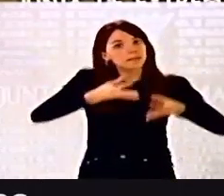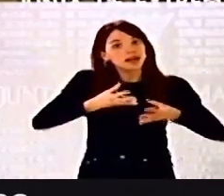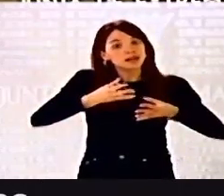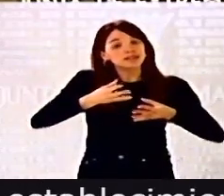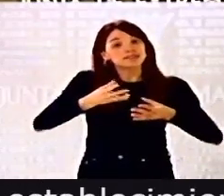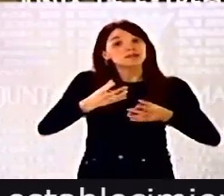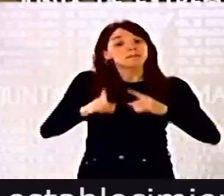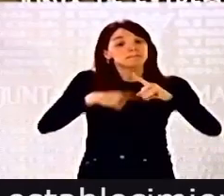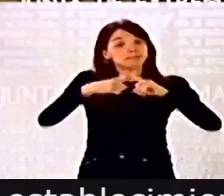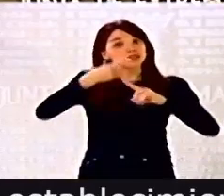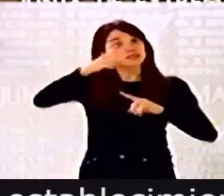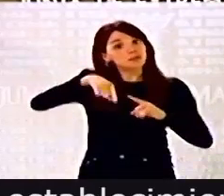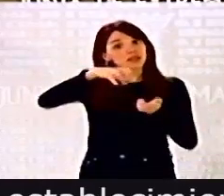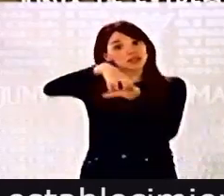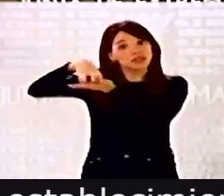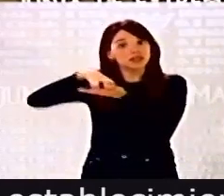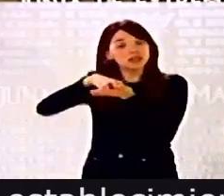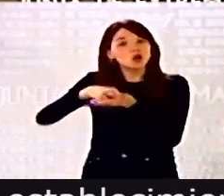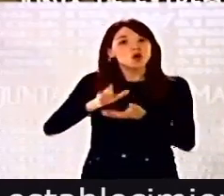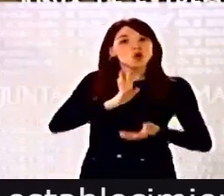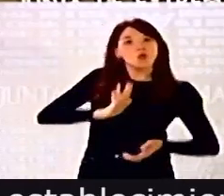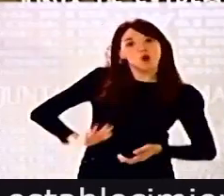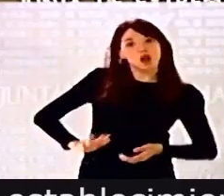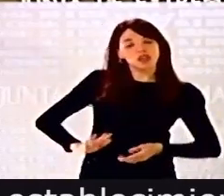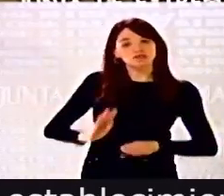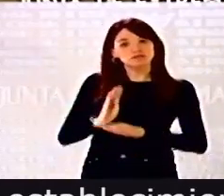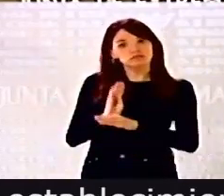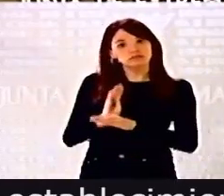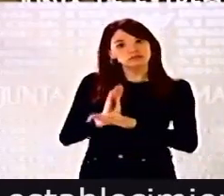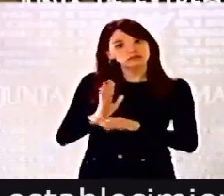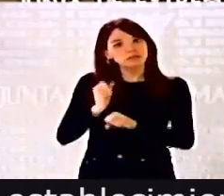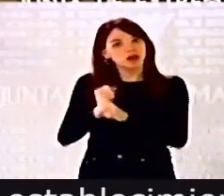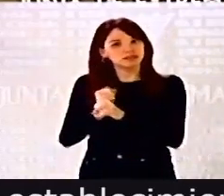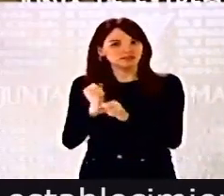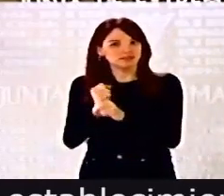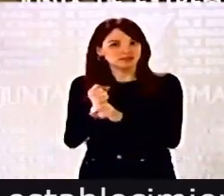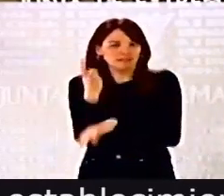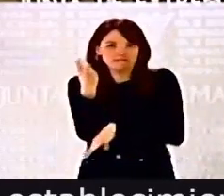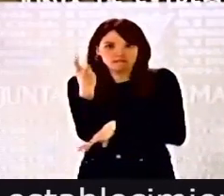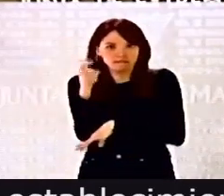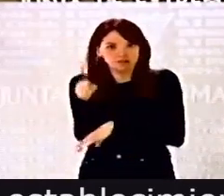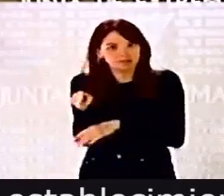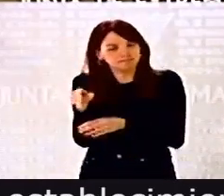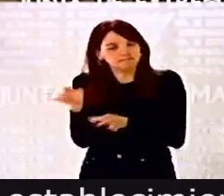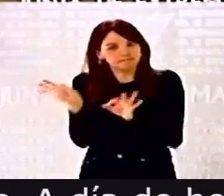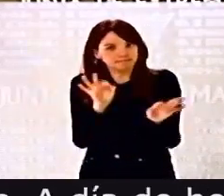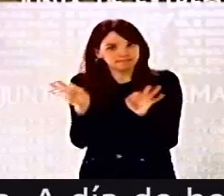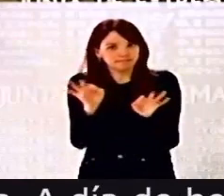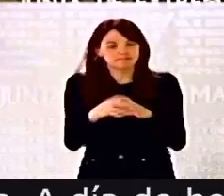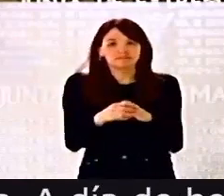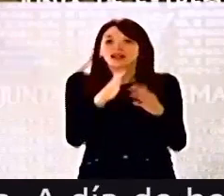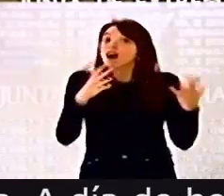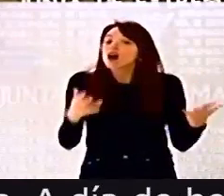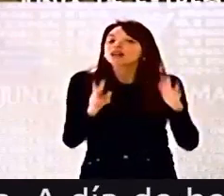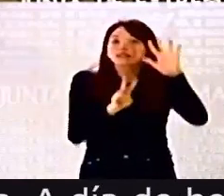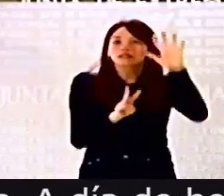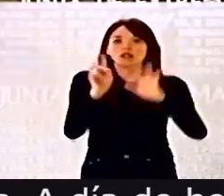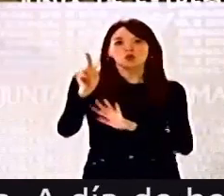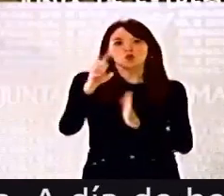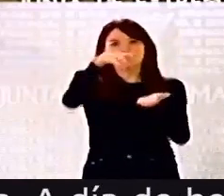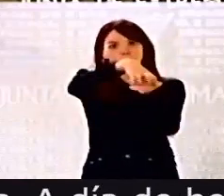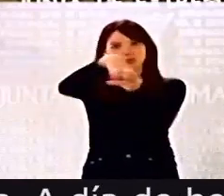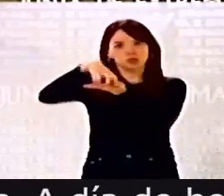guardia para trabajadores de sectores esenciales. A día de hoy, esta red cuenta con 71 establecimientos